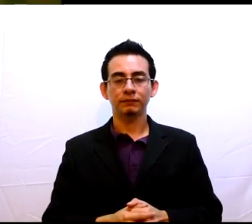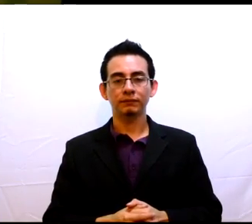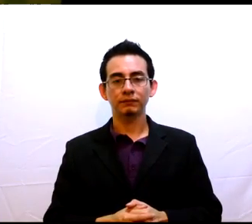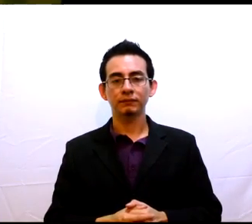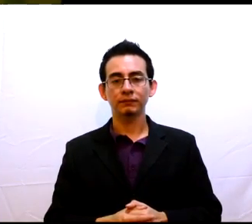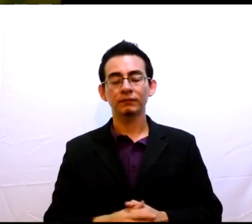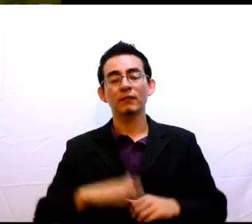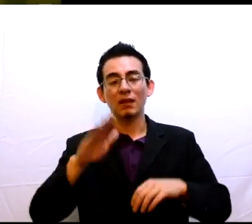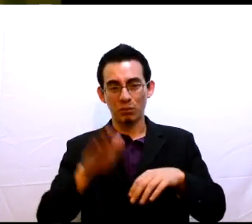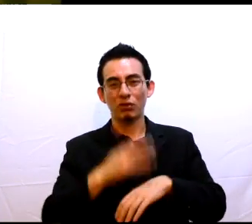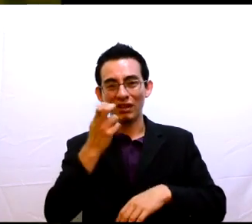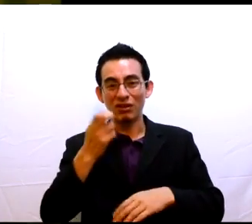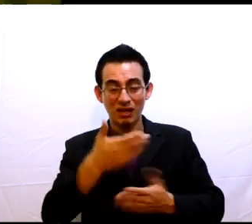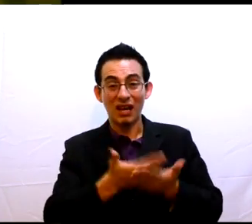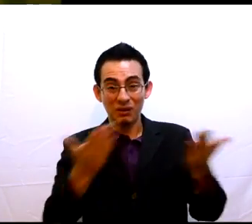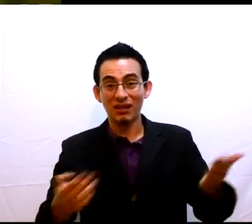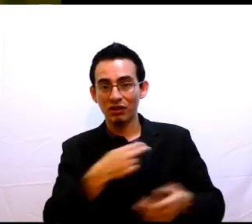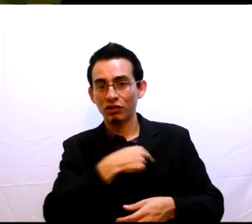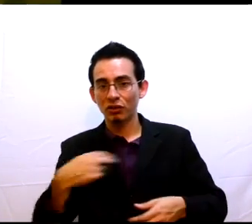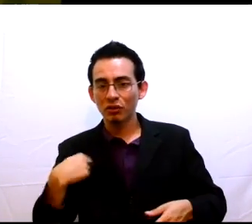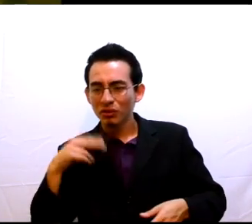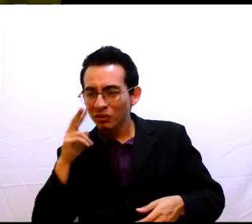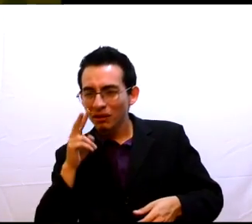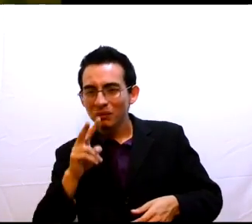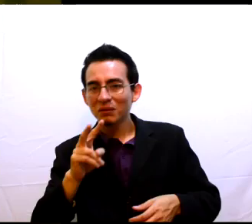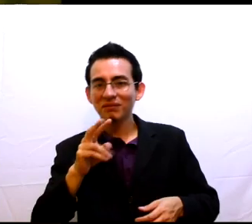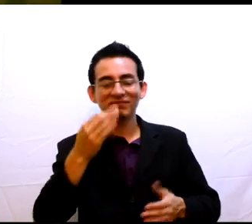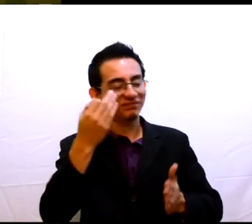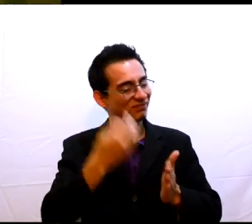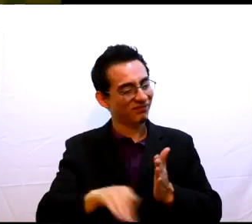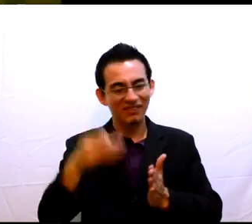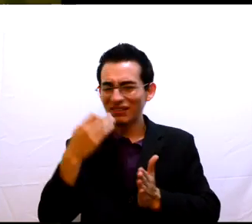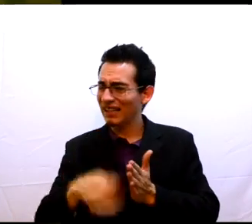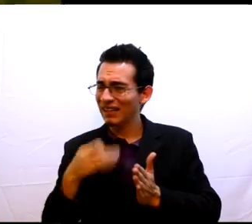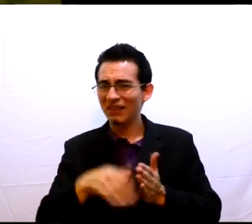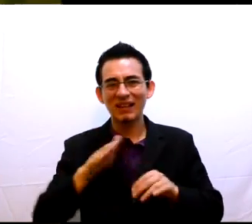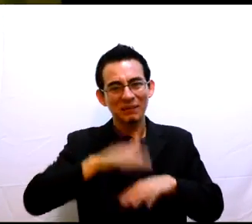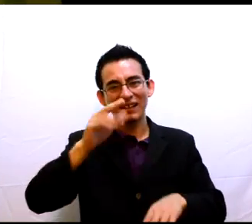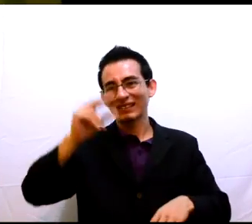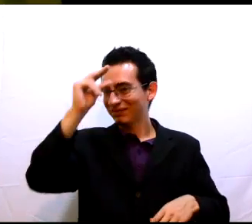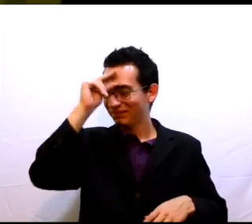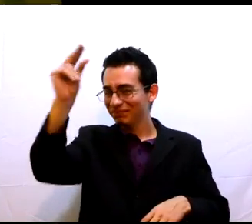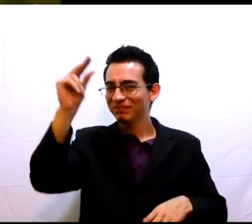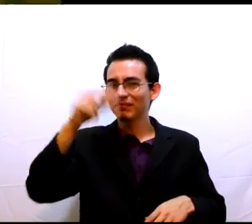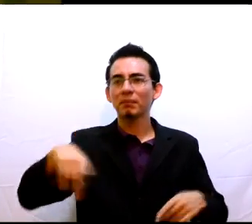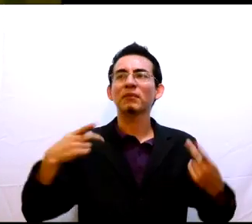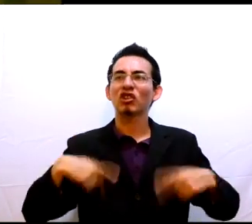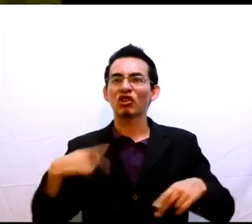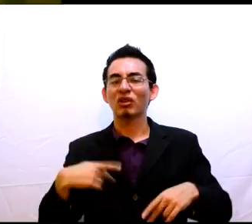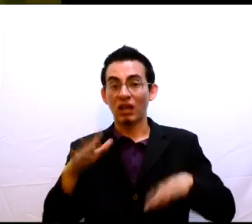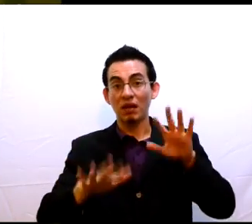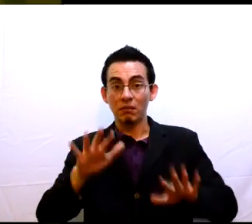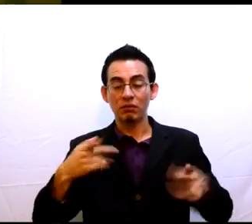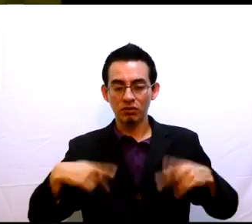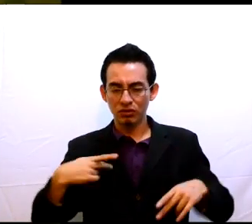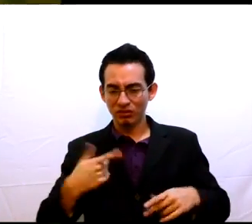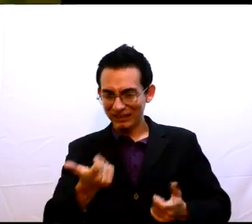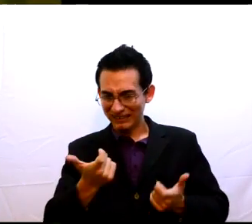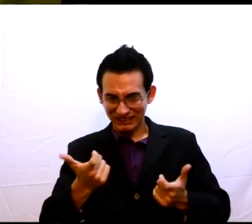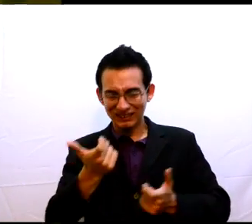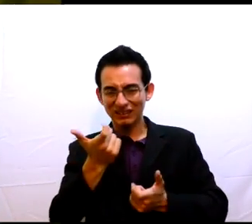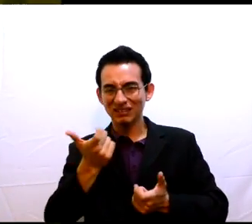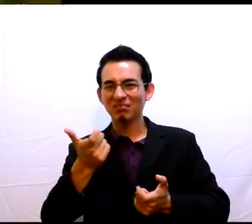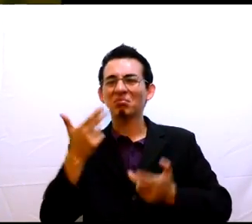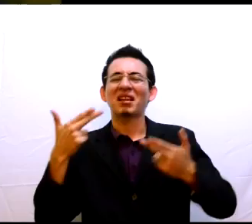entonces nos falta esa sabiduría hay gente que recibe herencias cuando